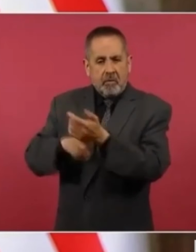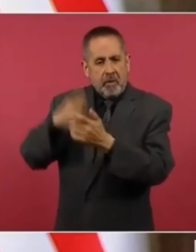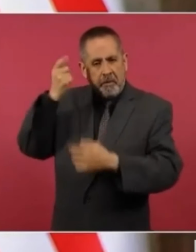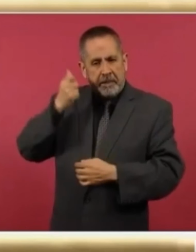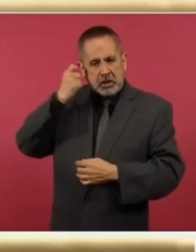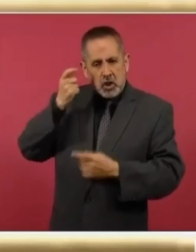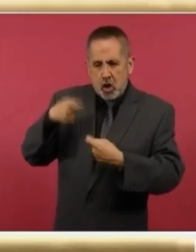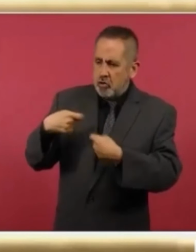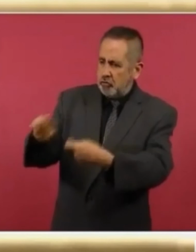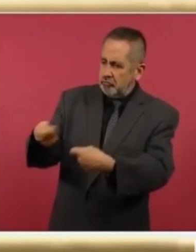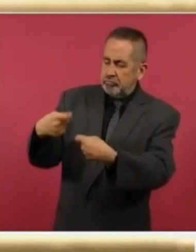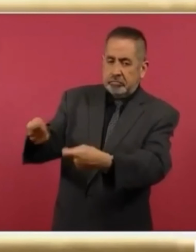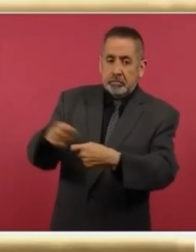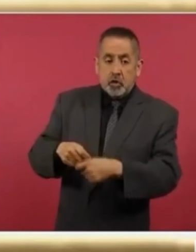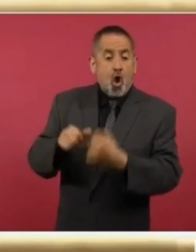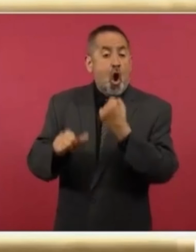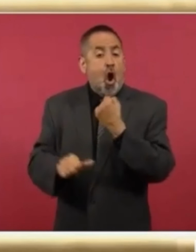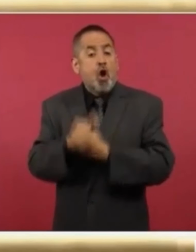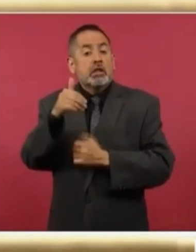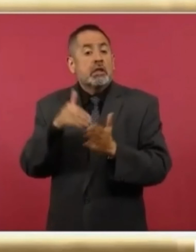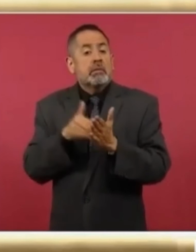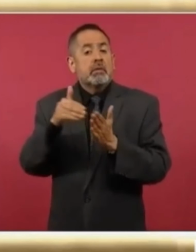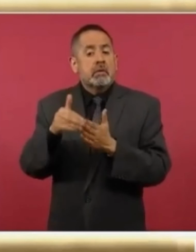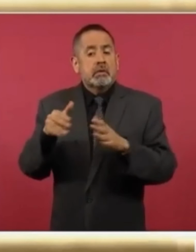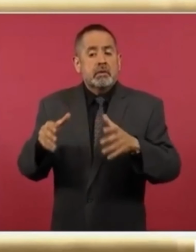pensión, 11 millones